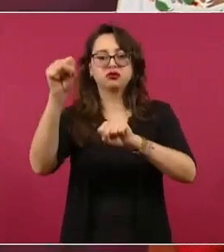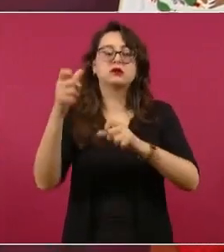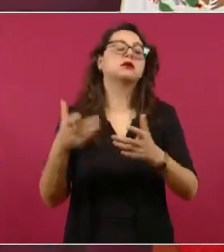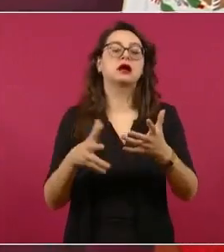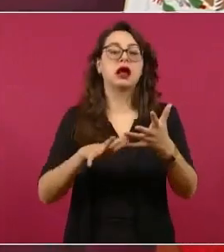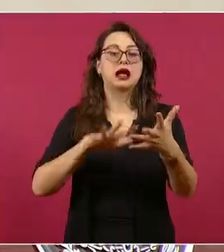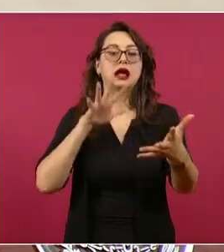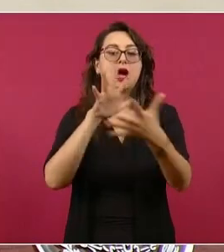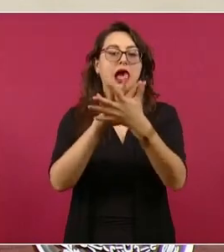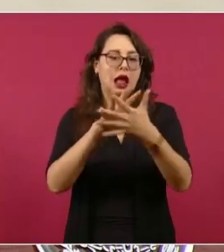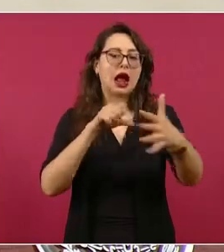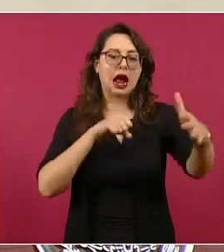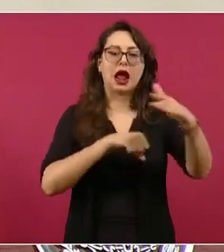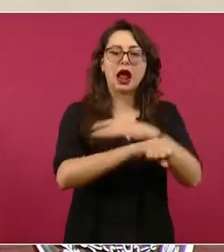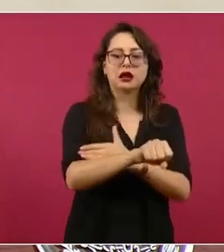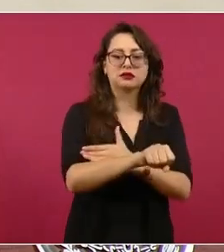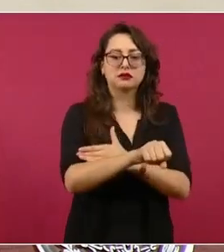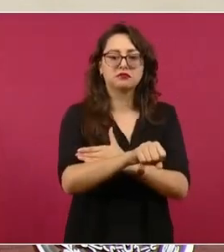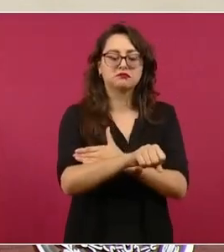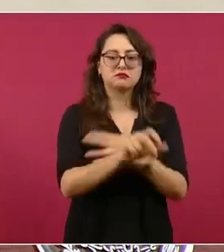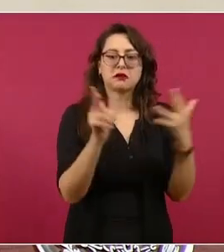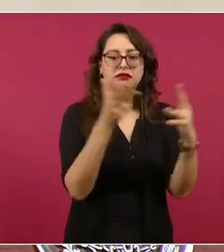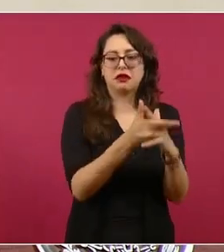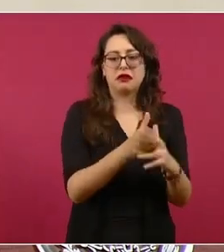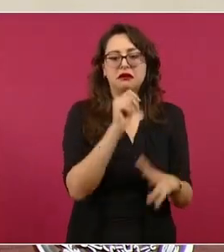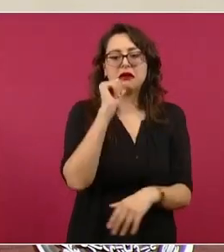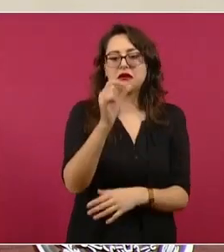pero luego salieron de la cárcel.